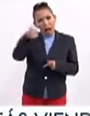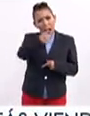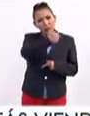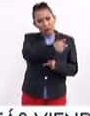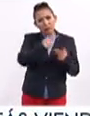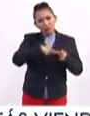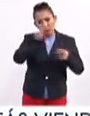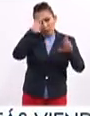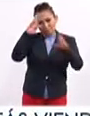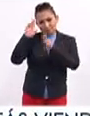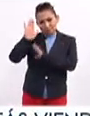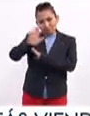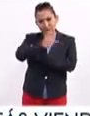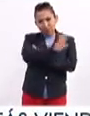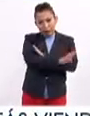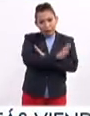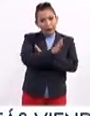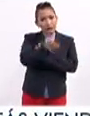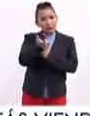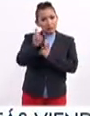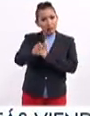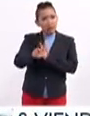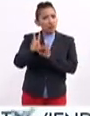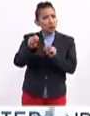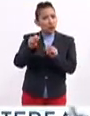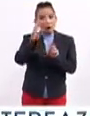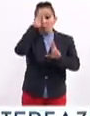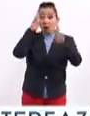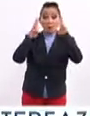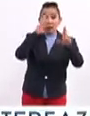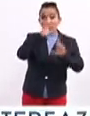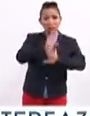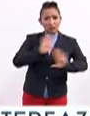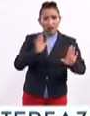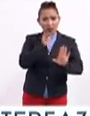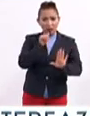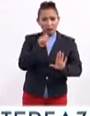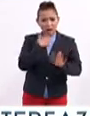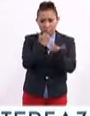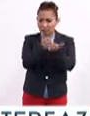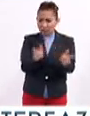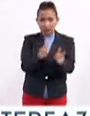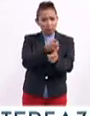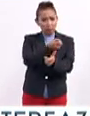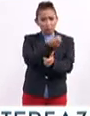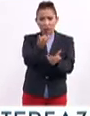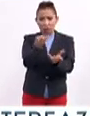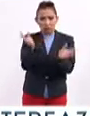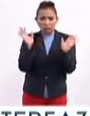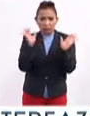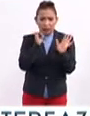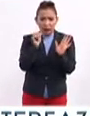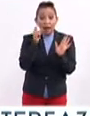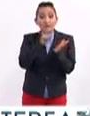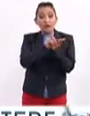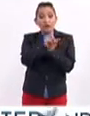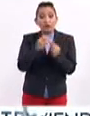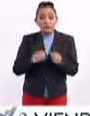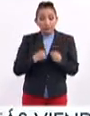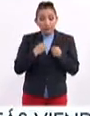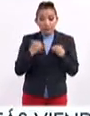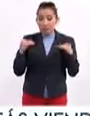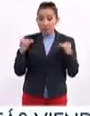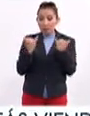de las personas y tienen sin ningún requisito ni restricción de algún tipo. El derecho a la vida,